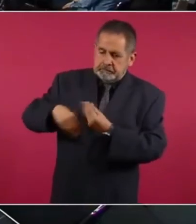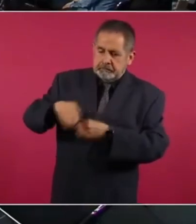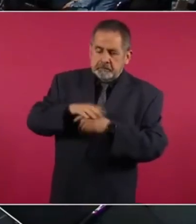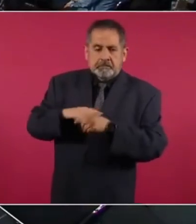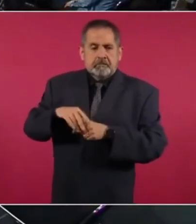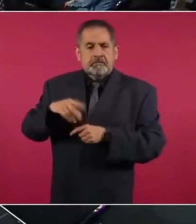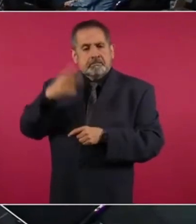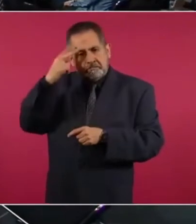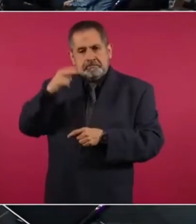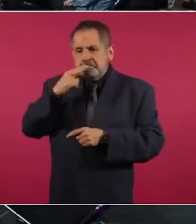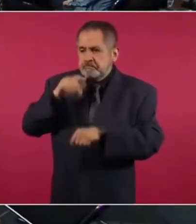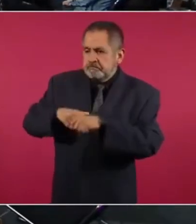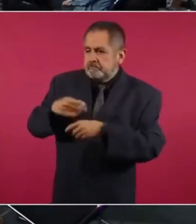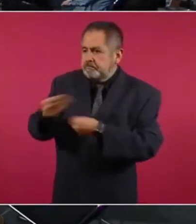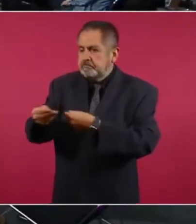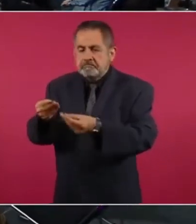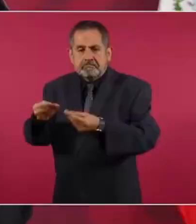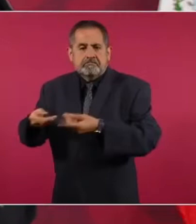para que operen